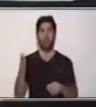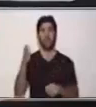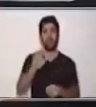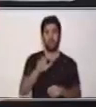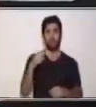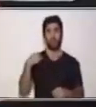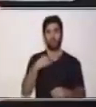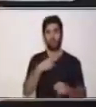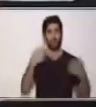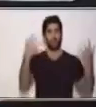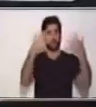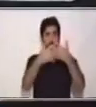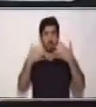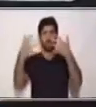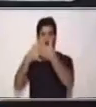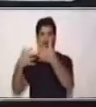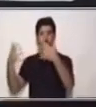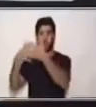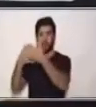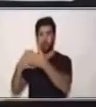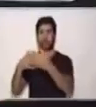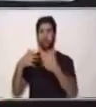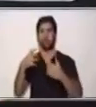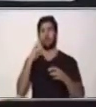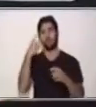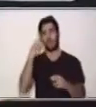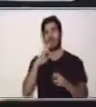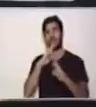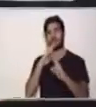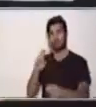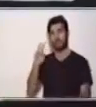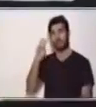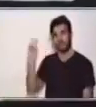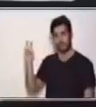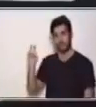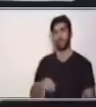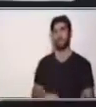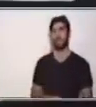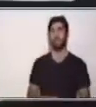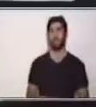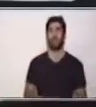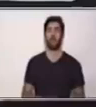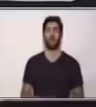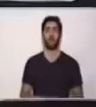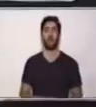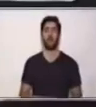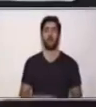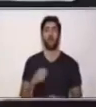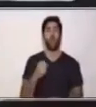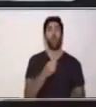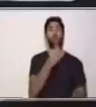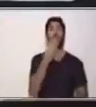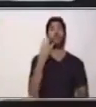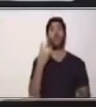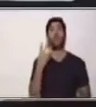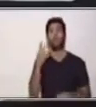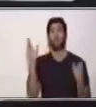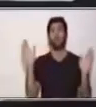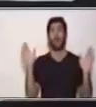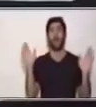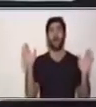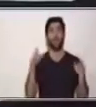vamos a combinar. Luego respondamos esto. Dice acá, ¿cuántos habían al